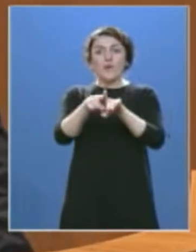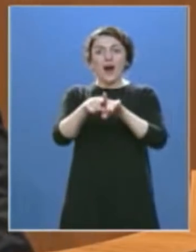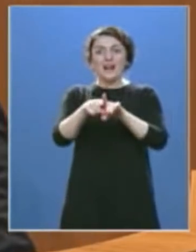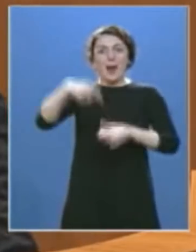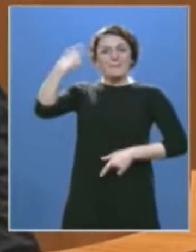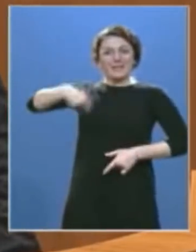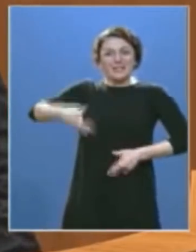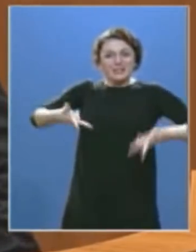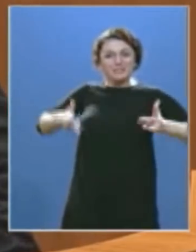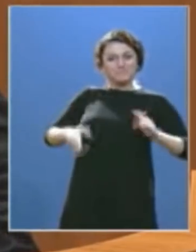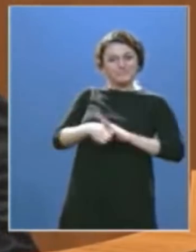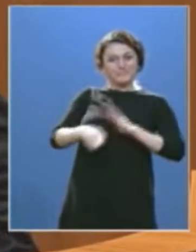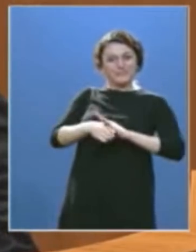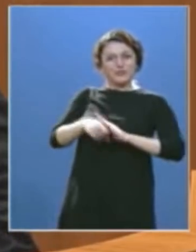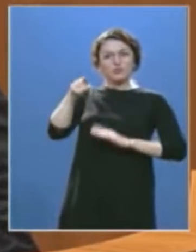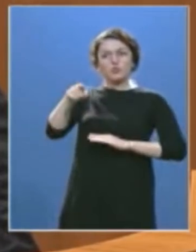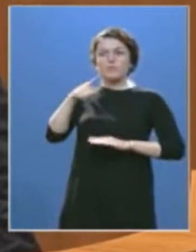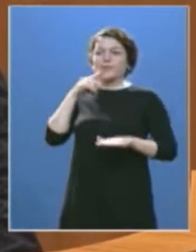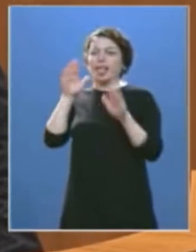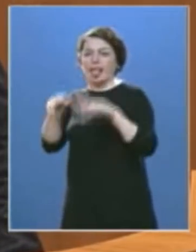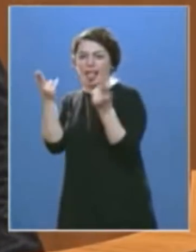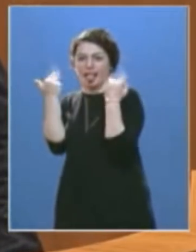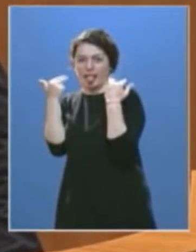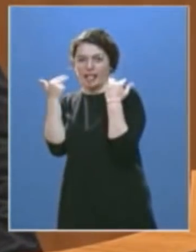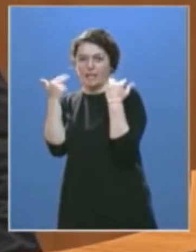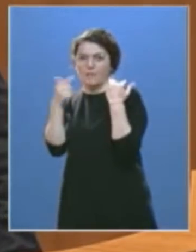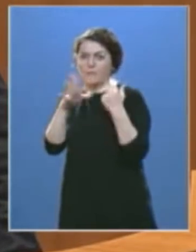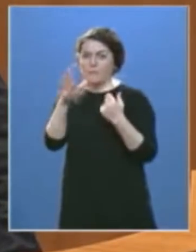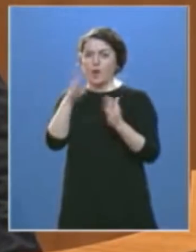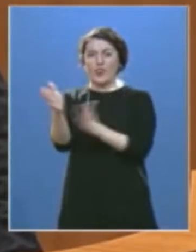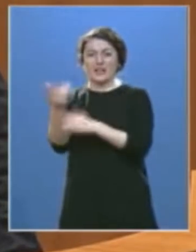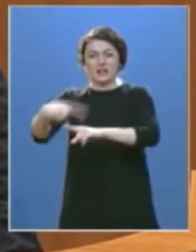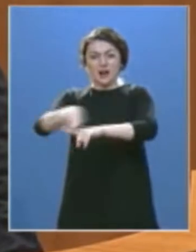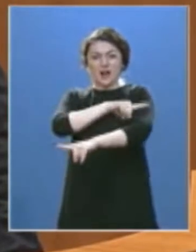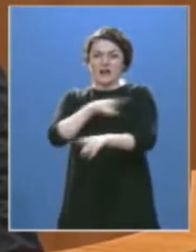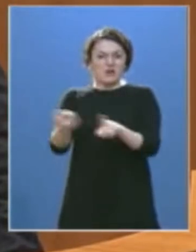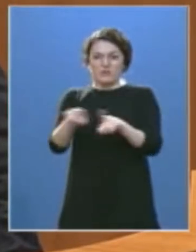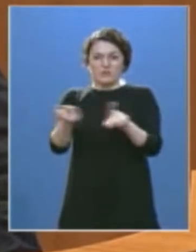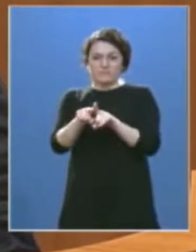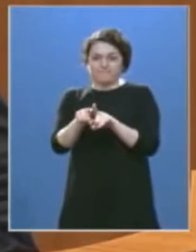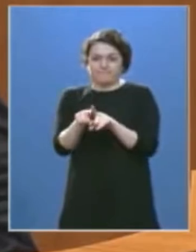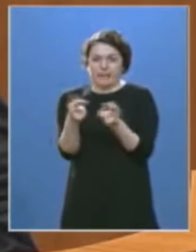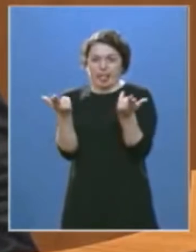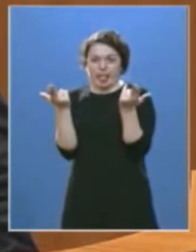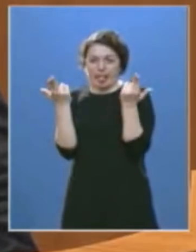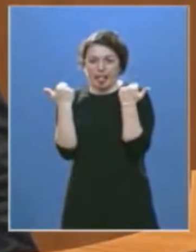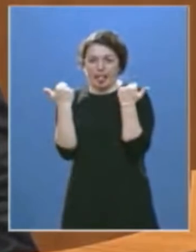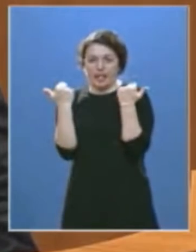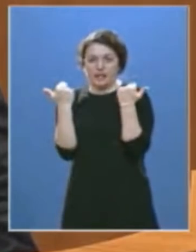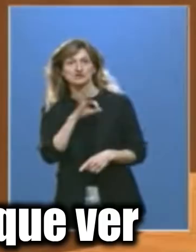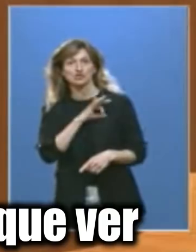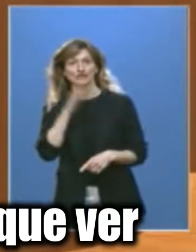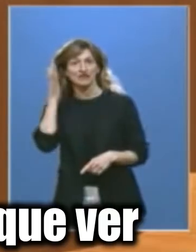se han prosternado ante a la altura derecha se han bajado los pantalones de la forma máis indigna doblegándose a todas sus